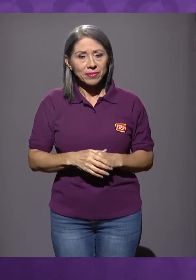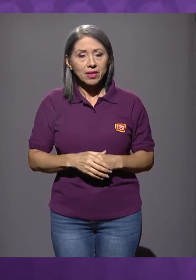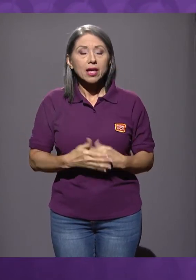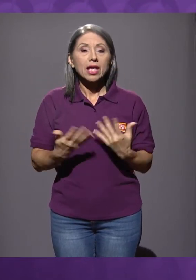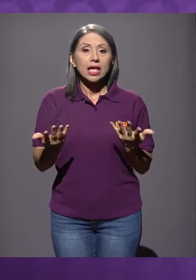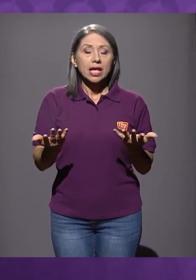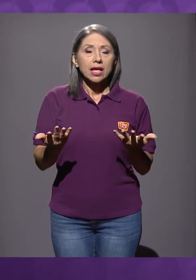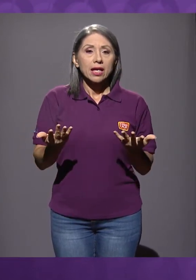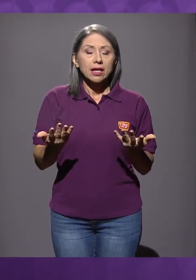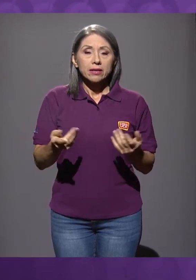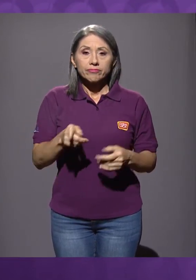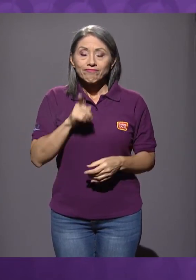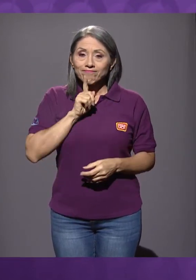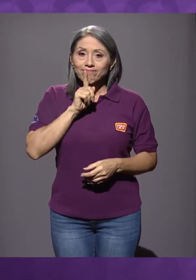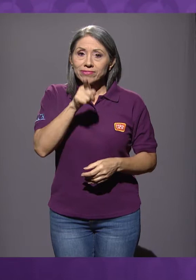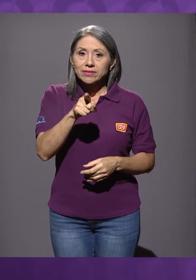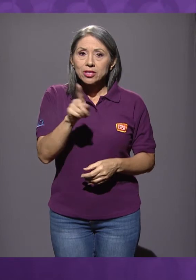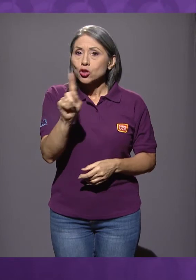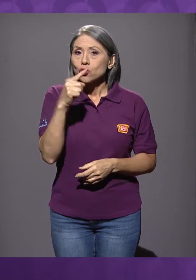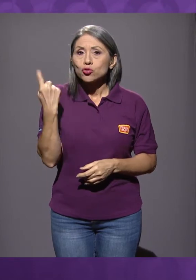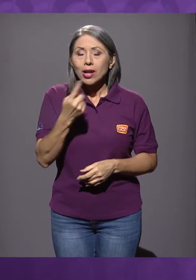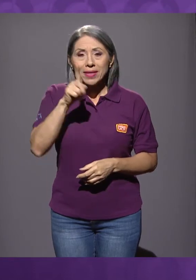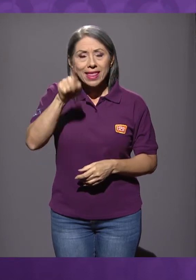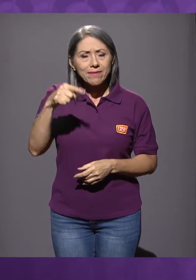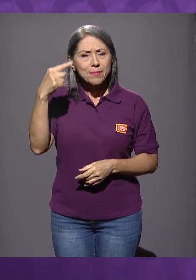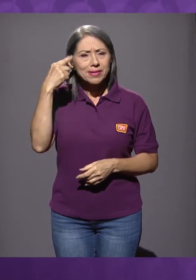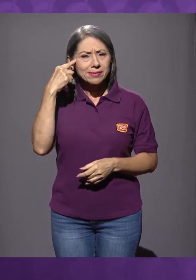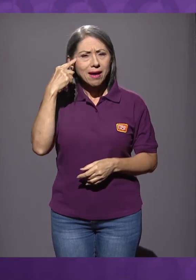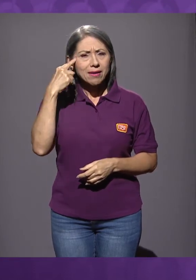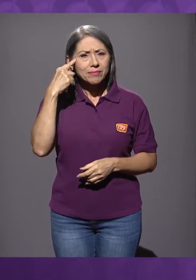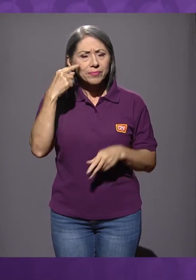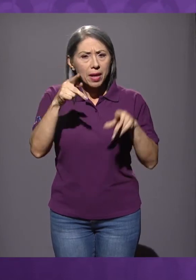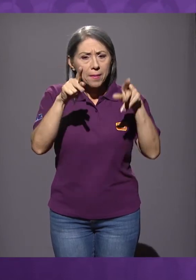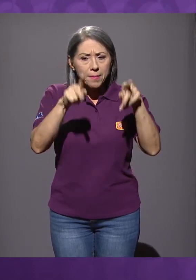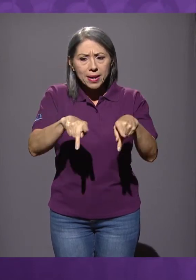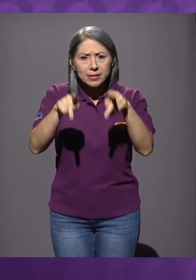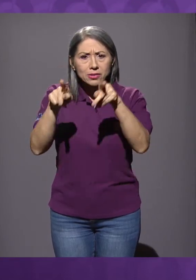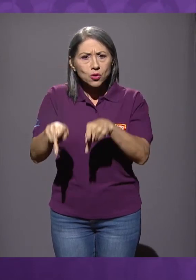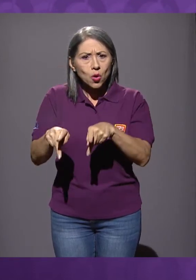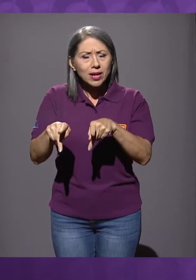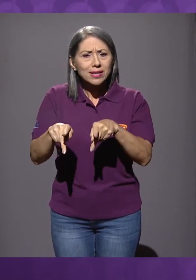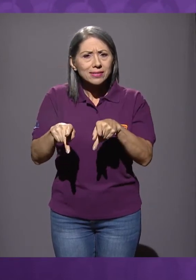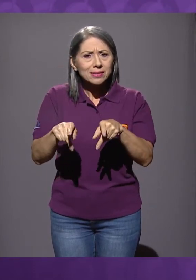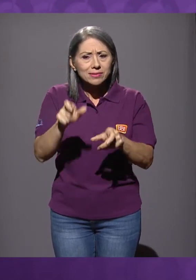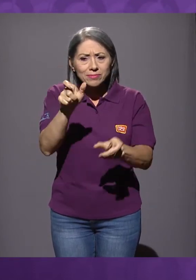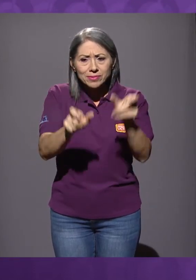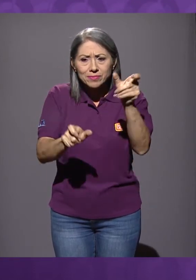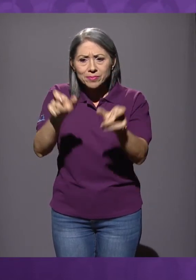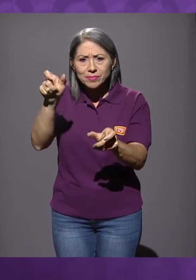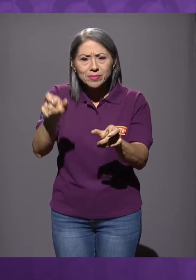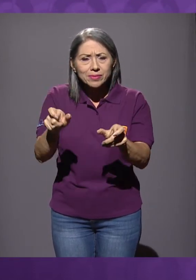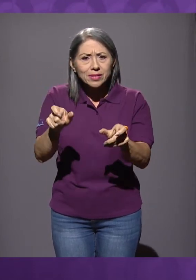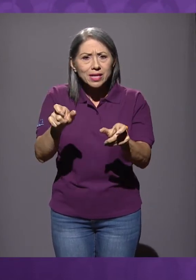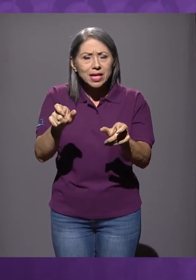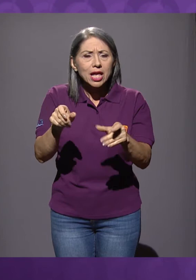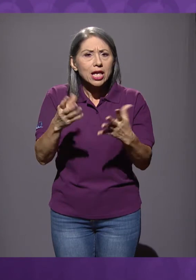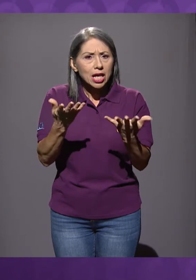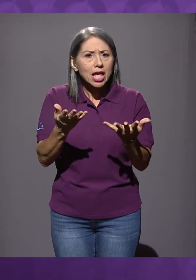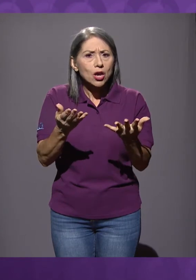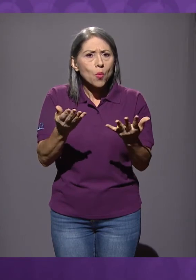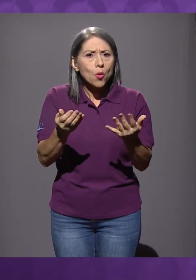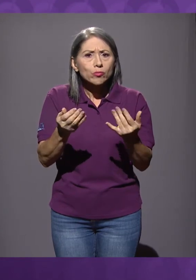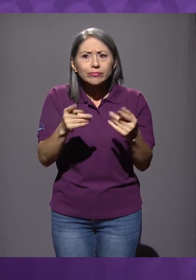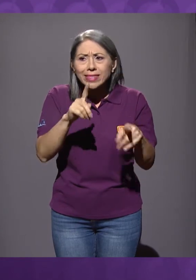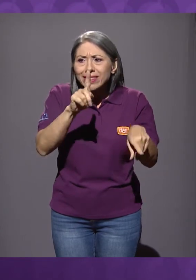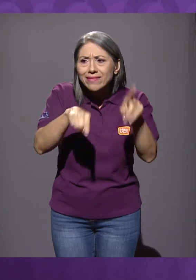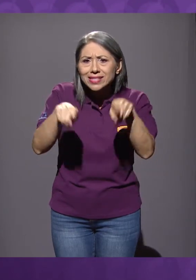porque definitivamente no solo es pensar en la diversidad de las personas específicas que necesitan atención de salud mental, sino